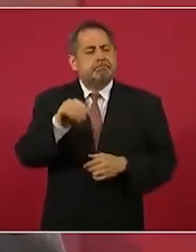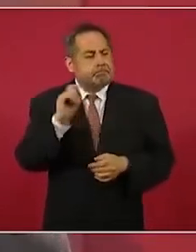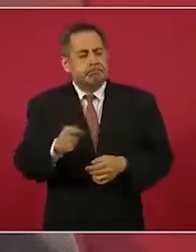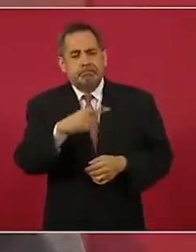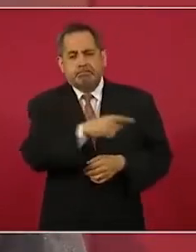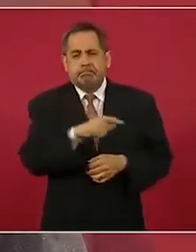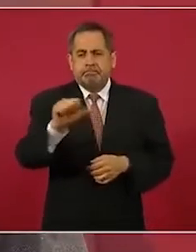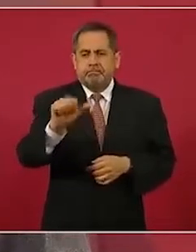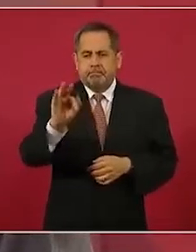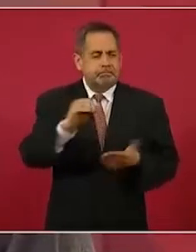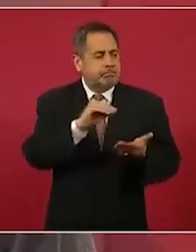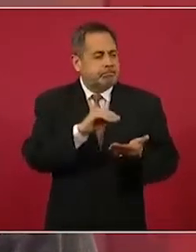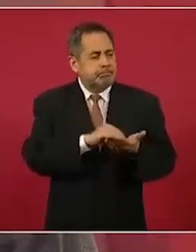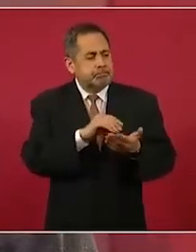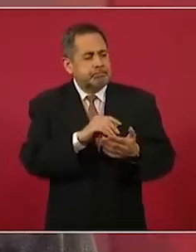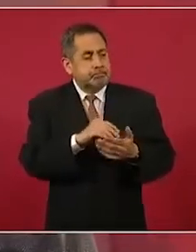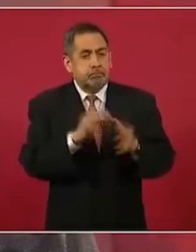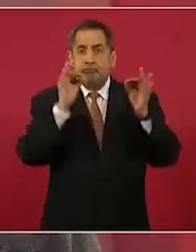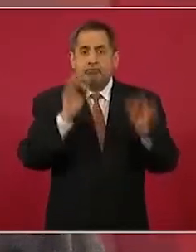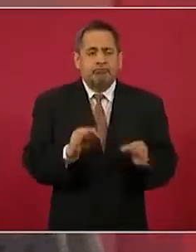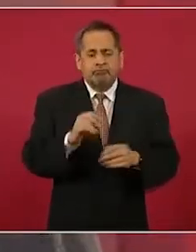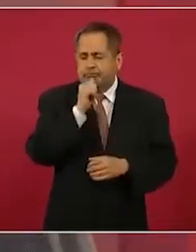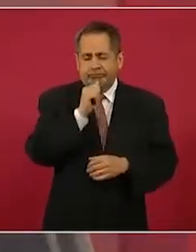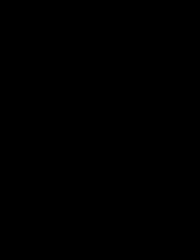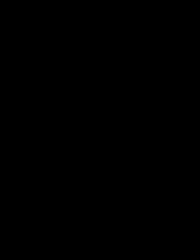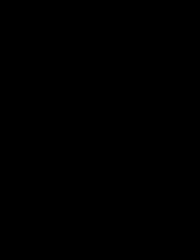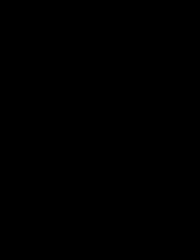todavía eso es preliminar.